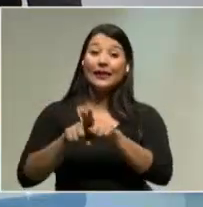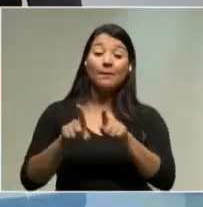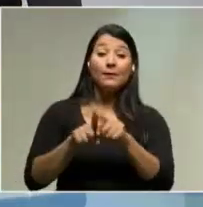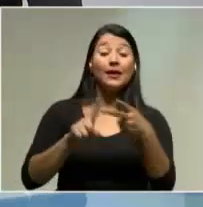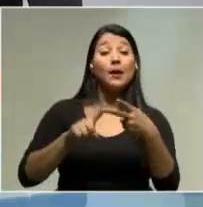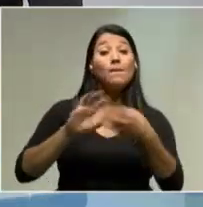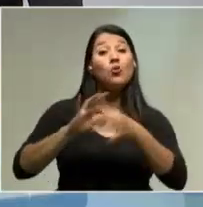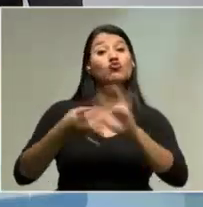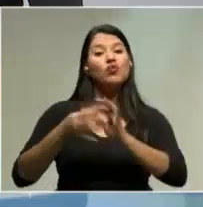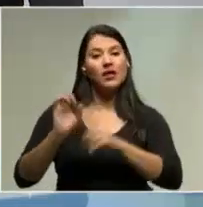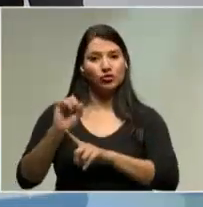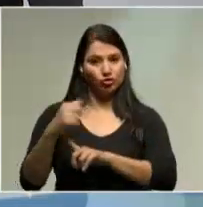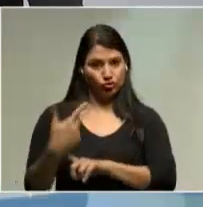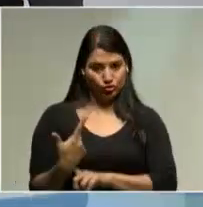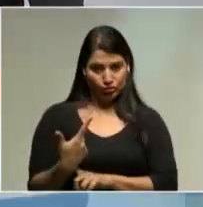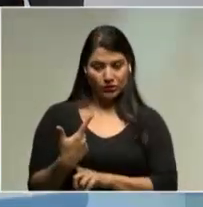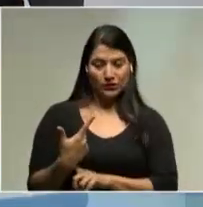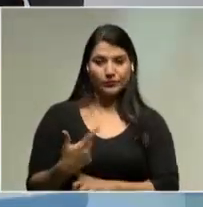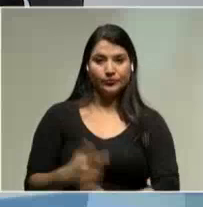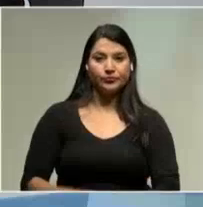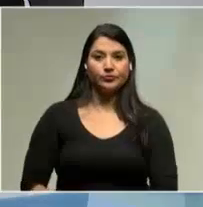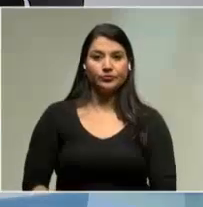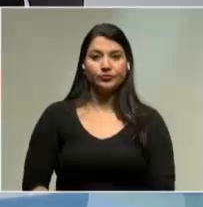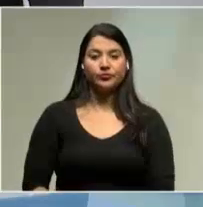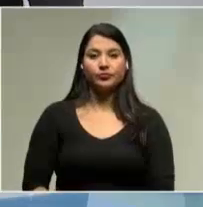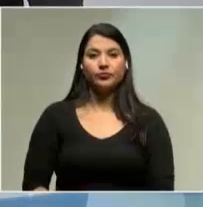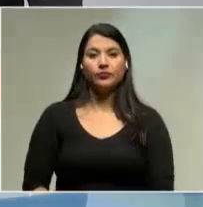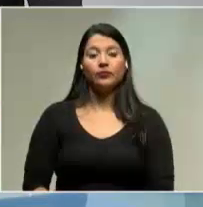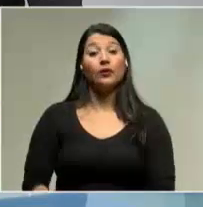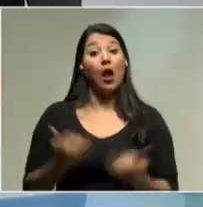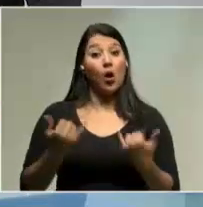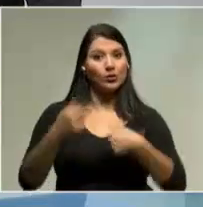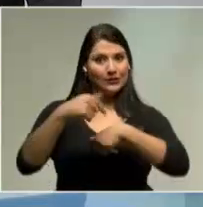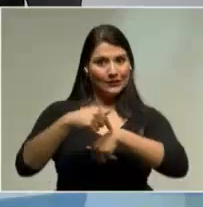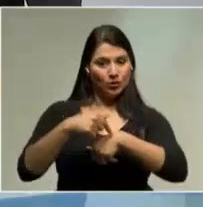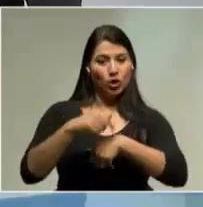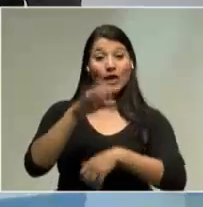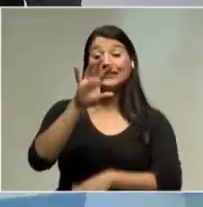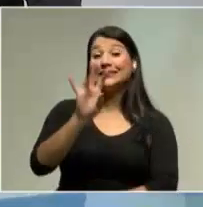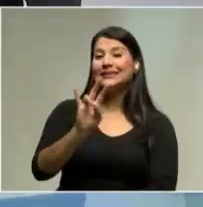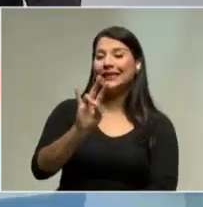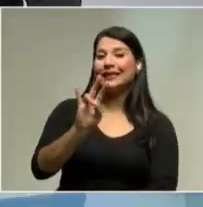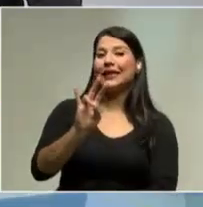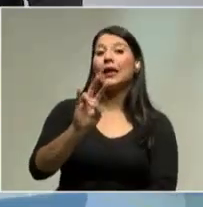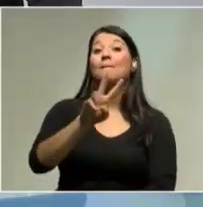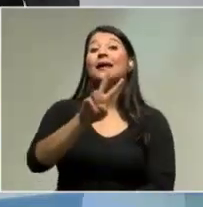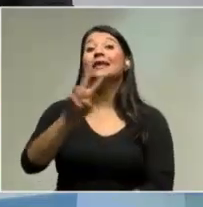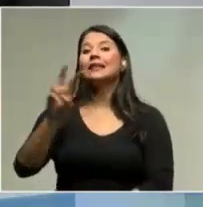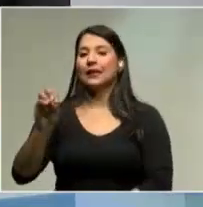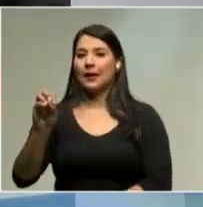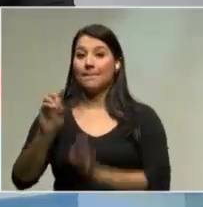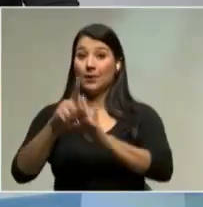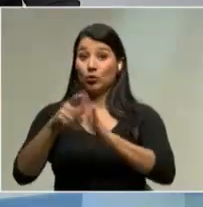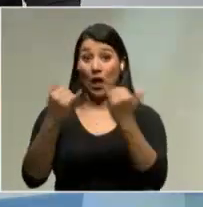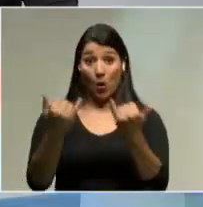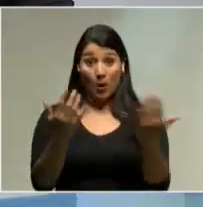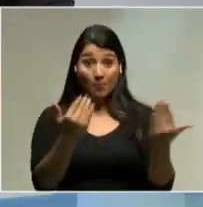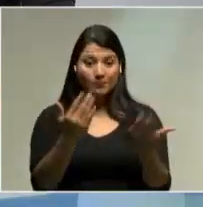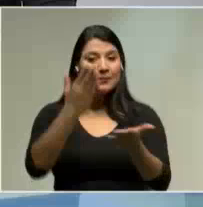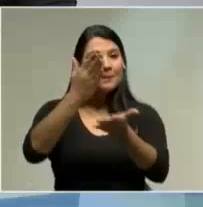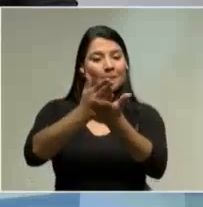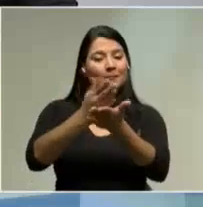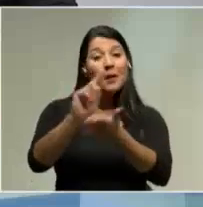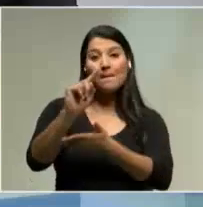mediante nuestras diferentes plataformas de redes sociales. A esta hora, cuando son las 7 de la noche con 20 minutos, los invitamos a nuestra